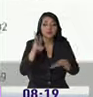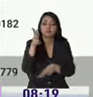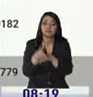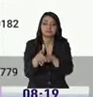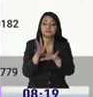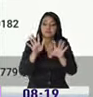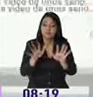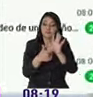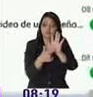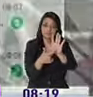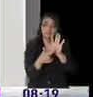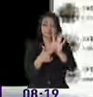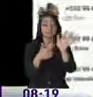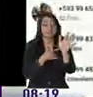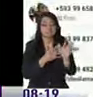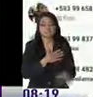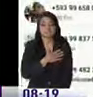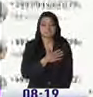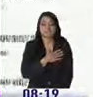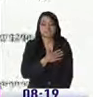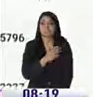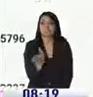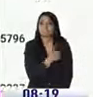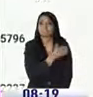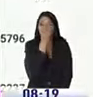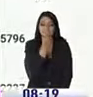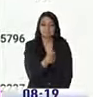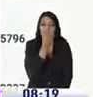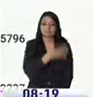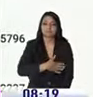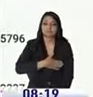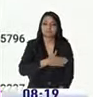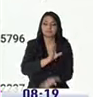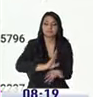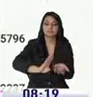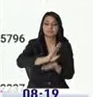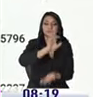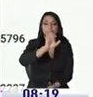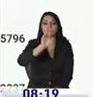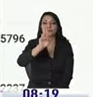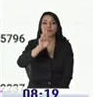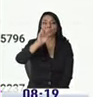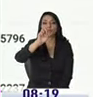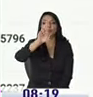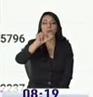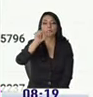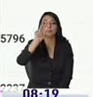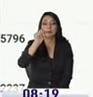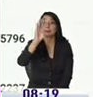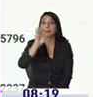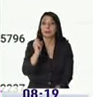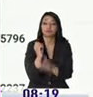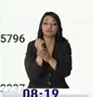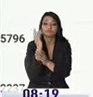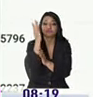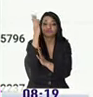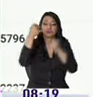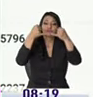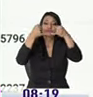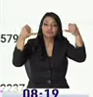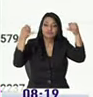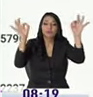ejemplo, lamentablemente, el ejemplo. Buenos días, por favor, la ciudadela Turubamba, abajo los arbolitos, se encuentran creciendo alambres de luz. Gracias de